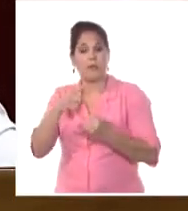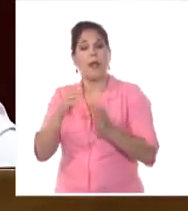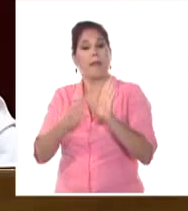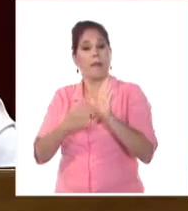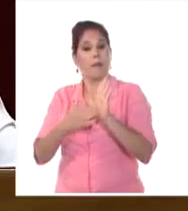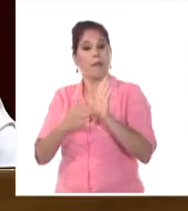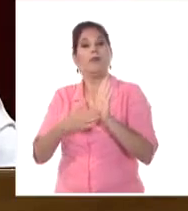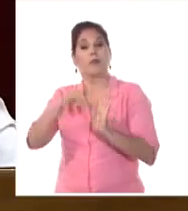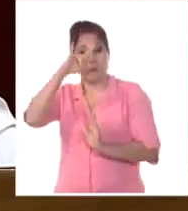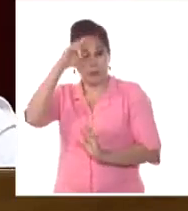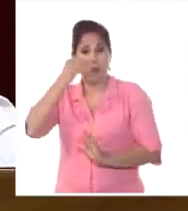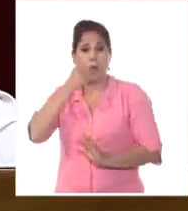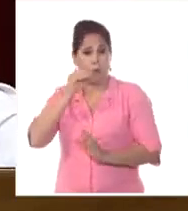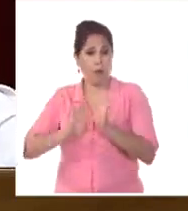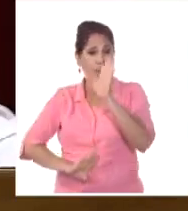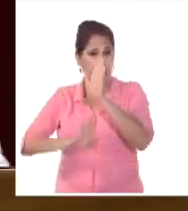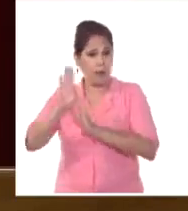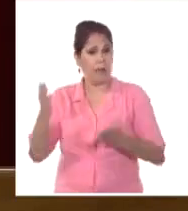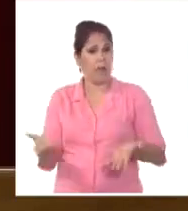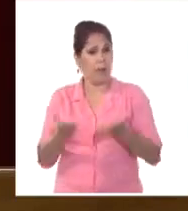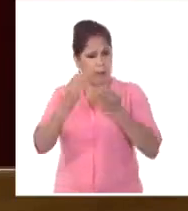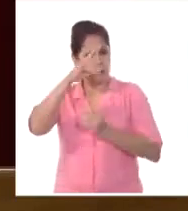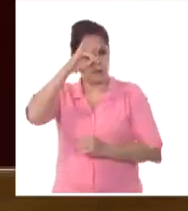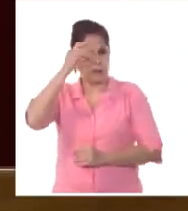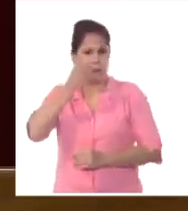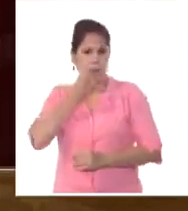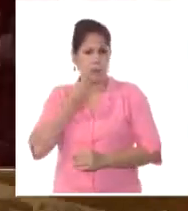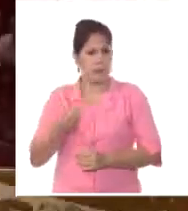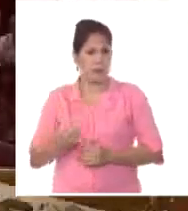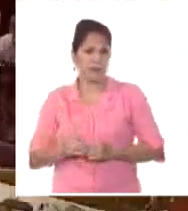dijo, sí se puede.